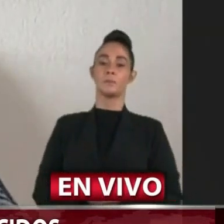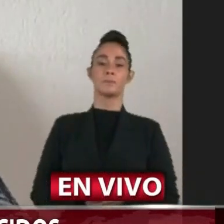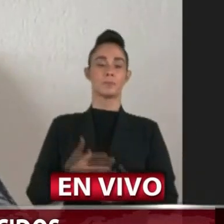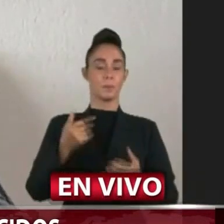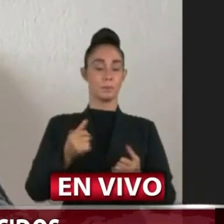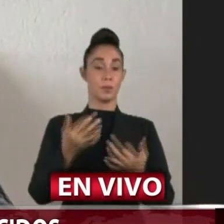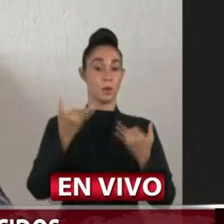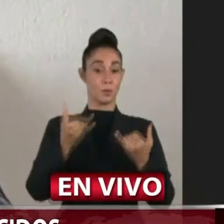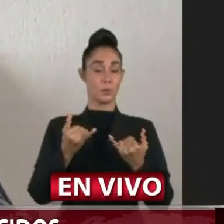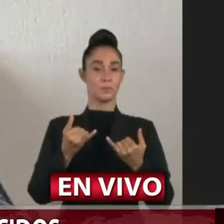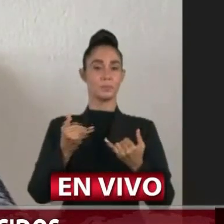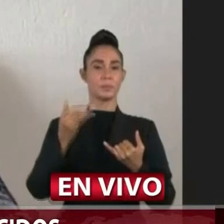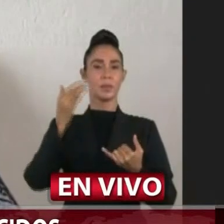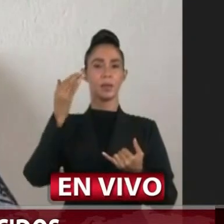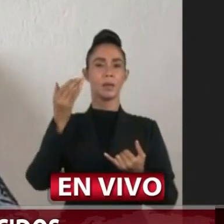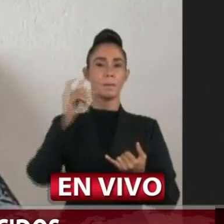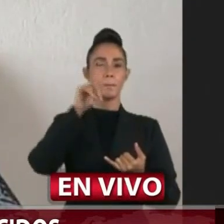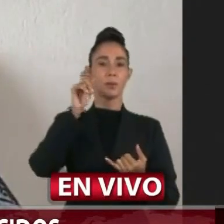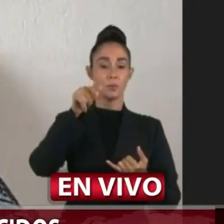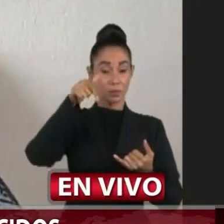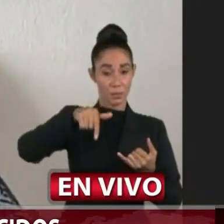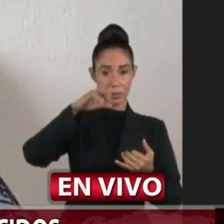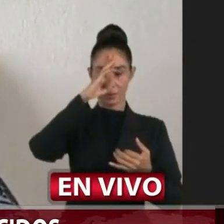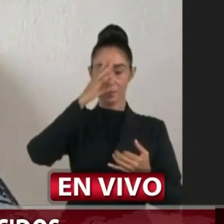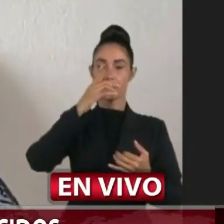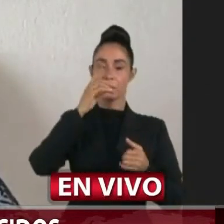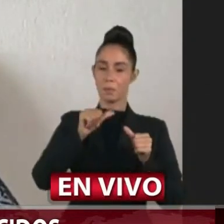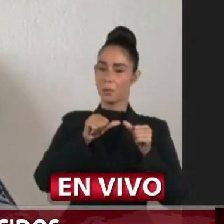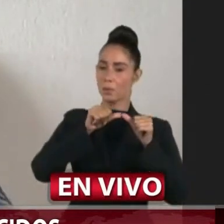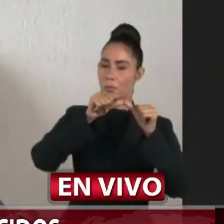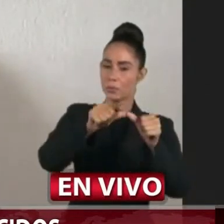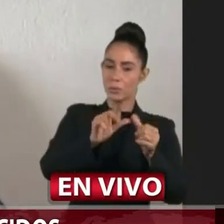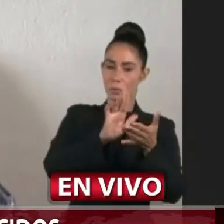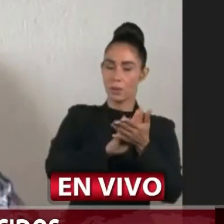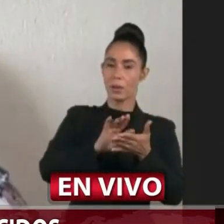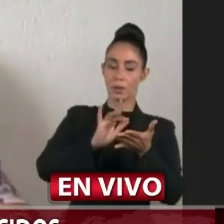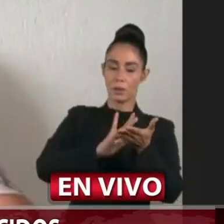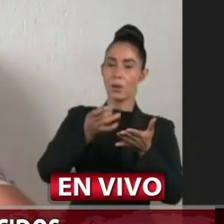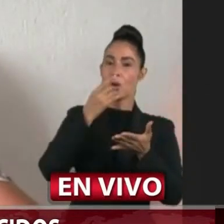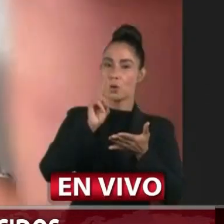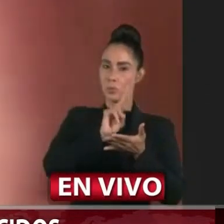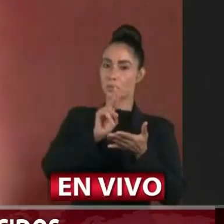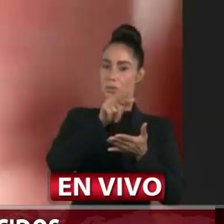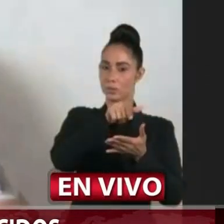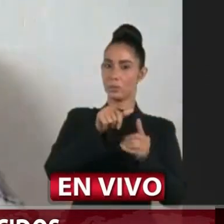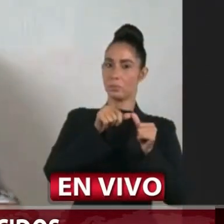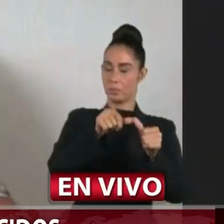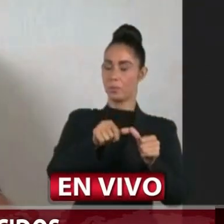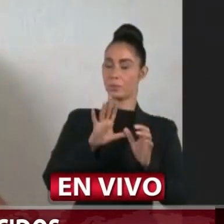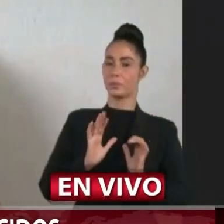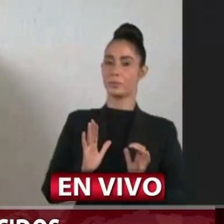va a seguir utilizando o si se va a revisar el protocolo de aplicación. Muchas gracias.